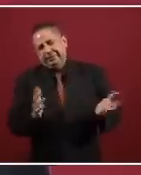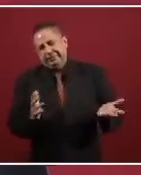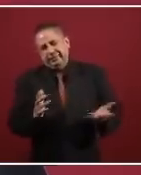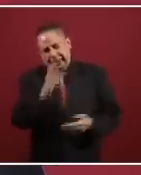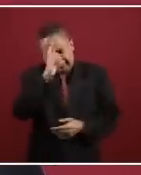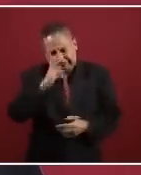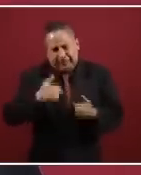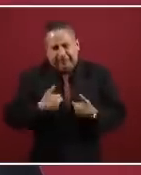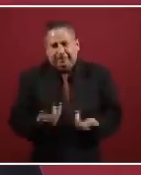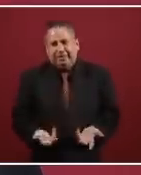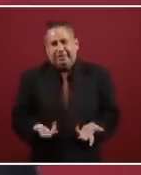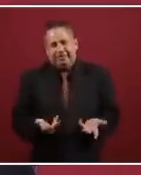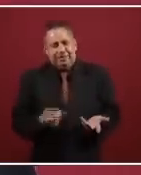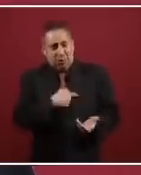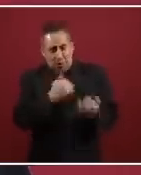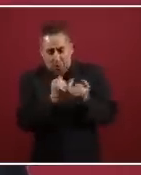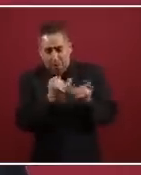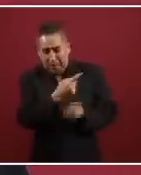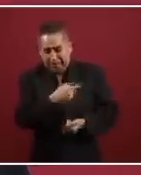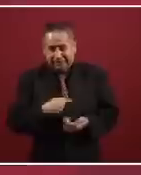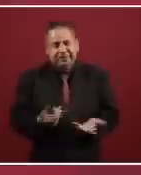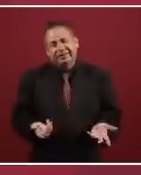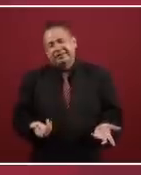respeto, por favor. O sea,